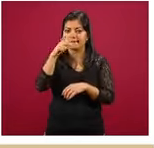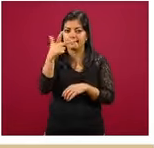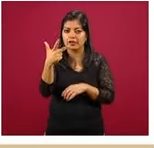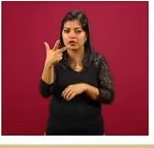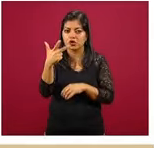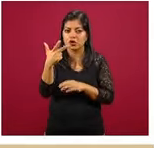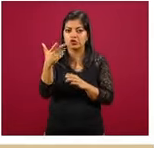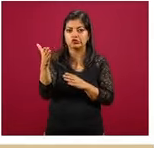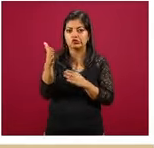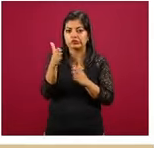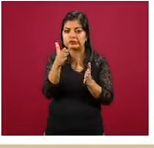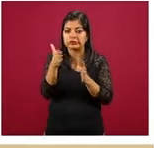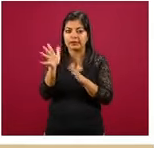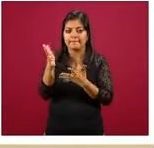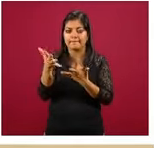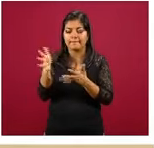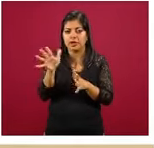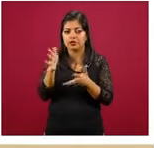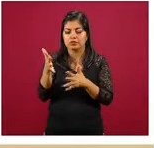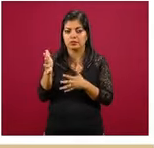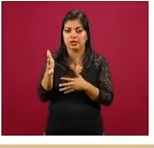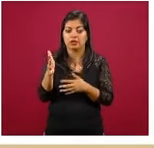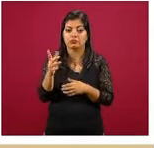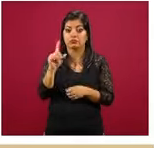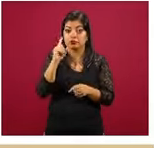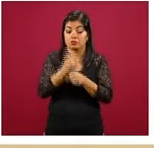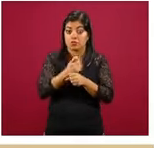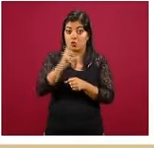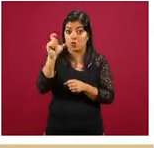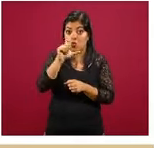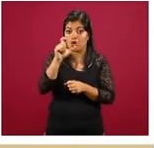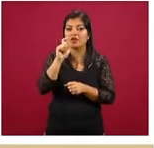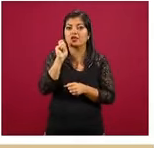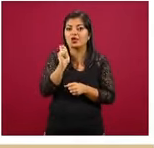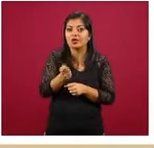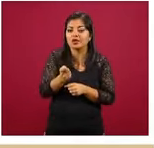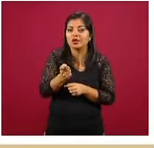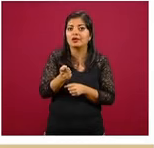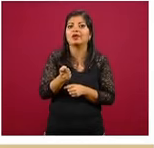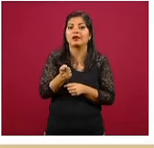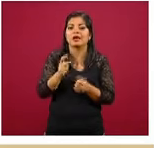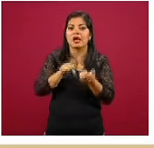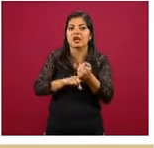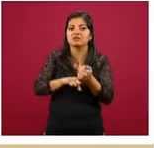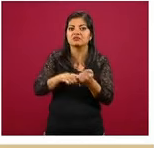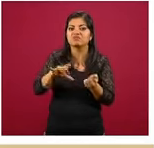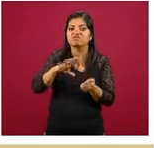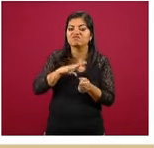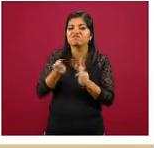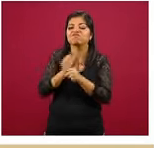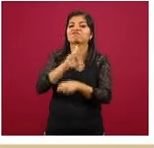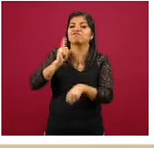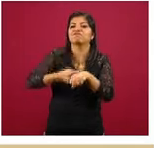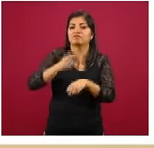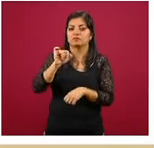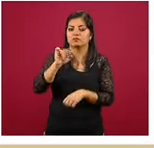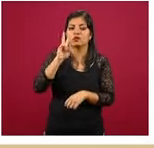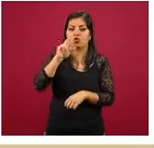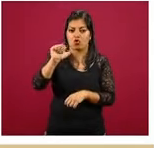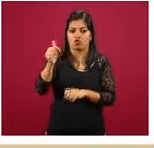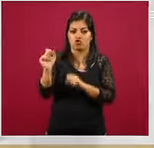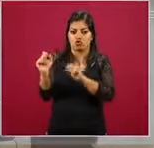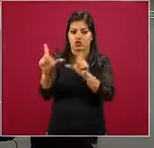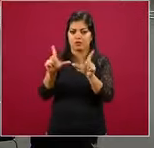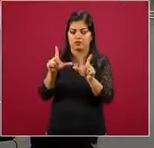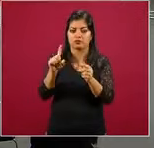ligero incremento, sobre todo cuando nos concentramos en los casos confirmados. Vamos a ver la siguiente